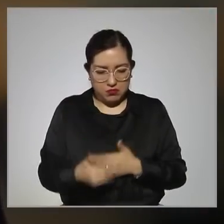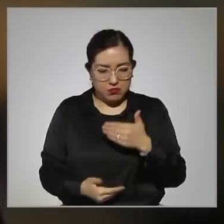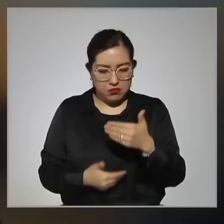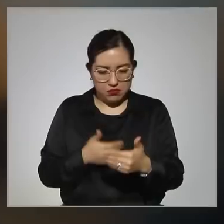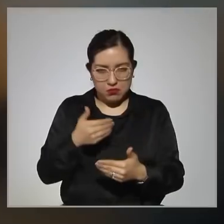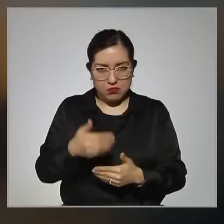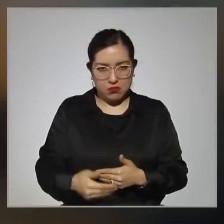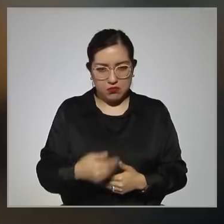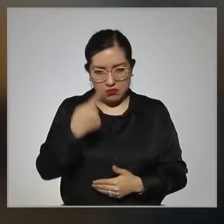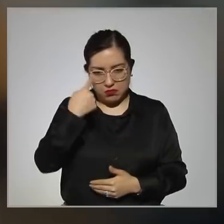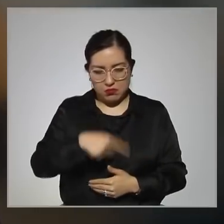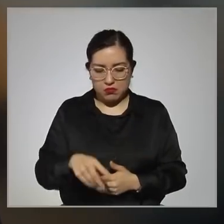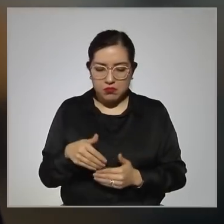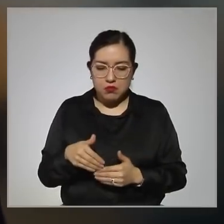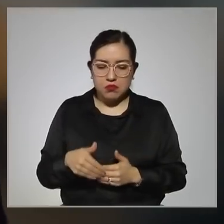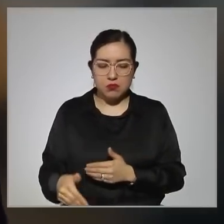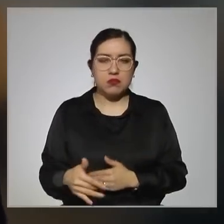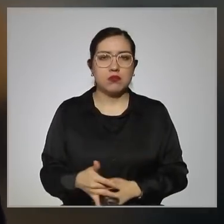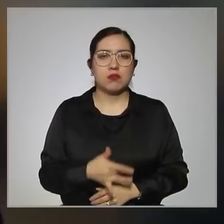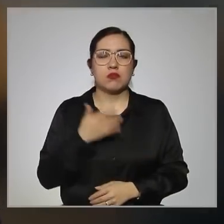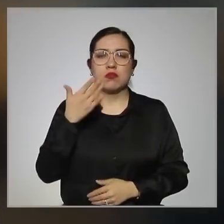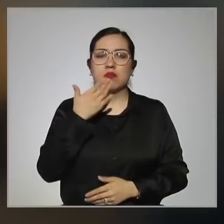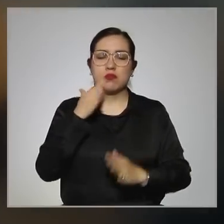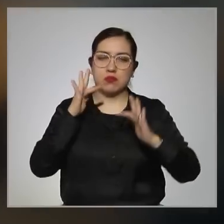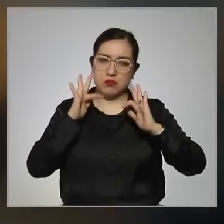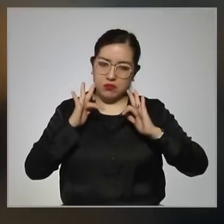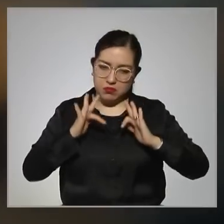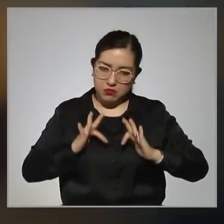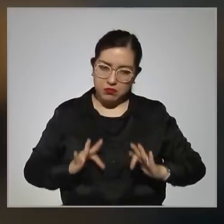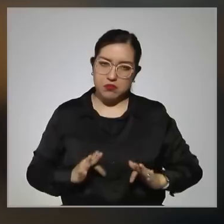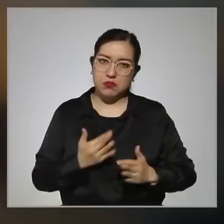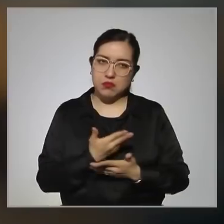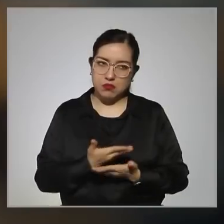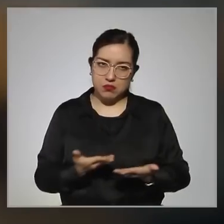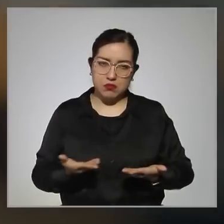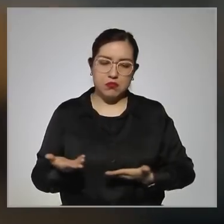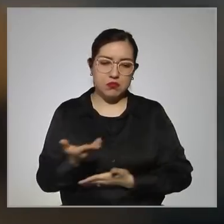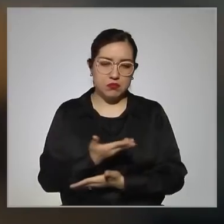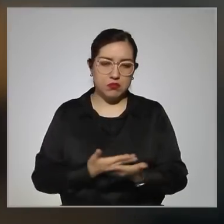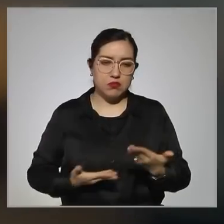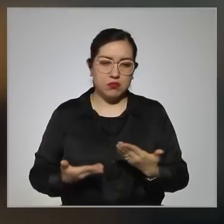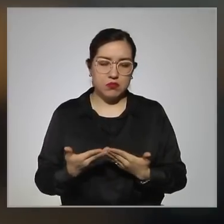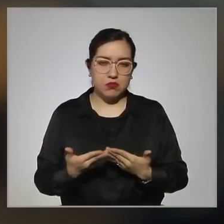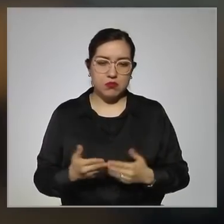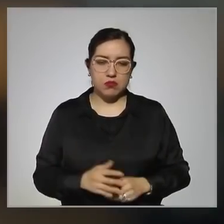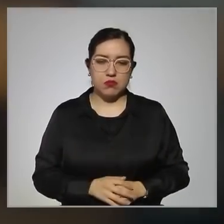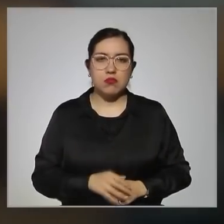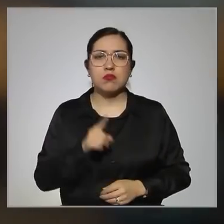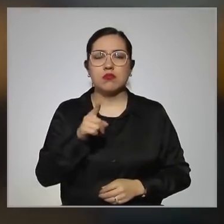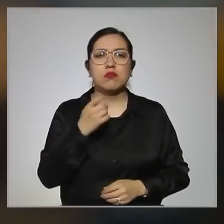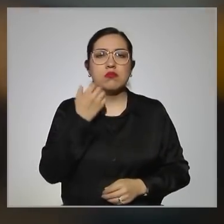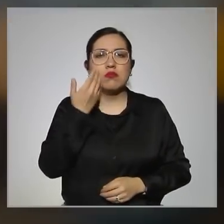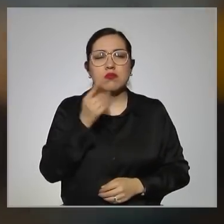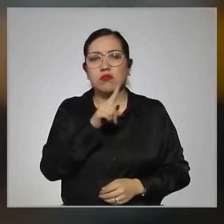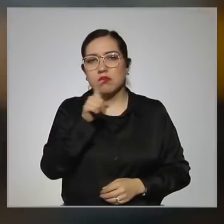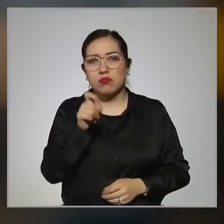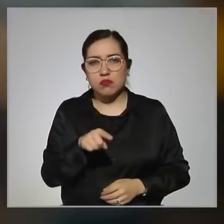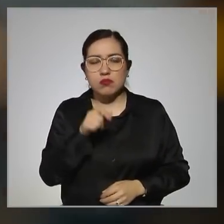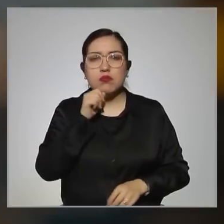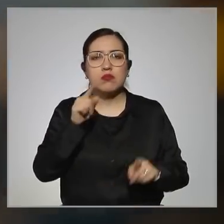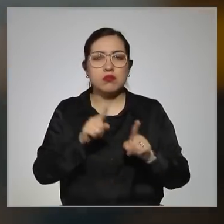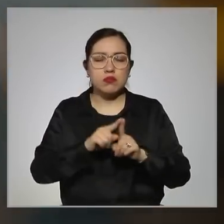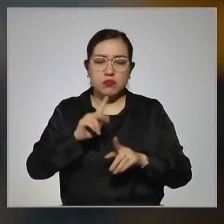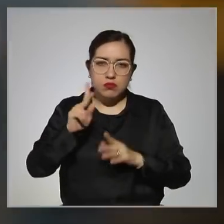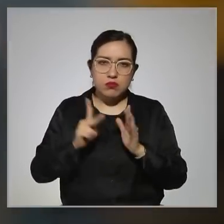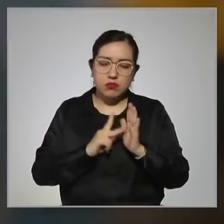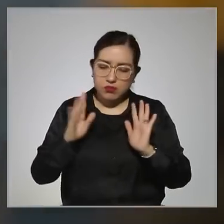poder sentirse tranquilo, tranquila sobre qué quieres y recalcular en